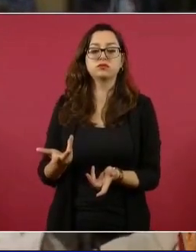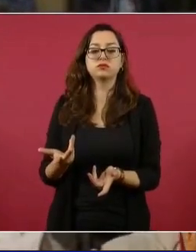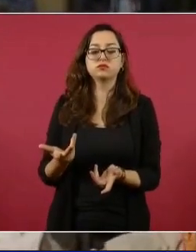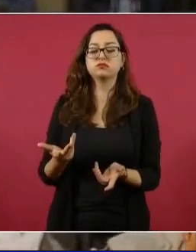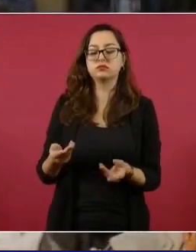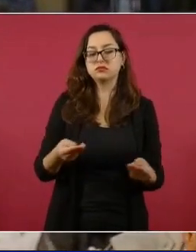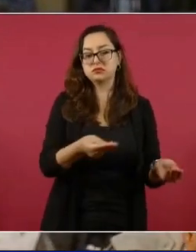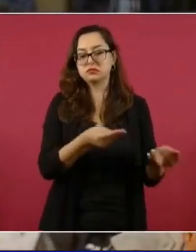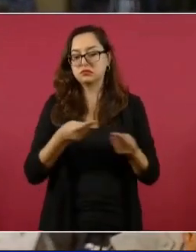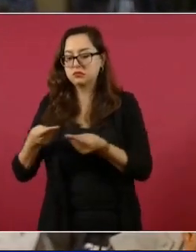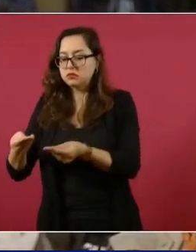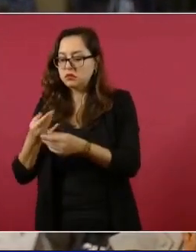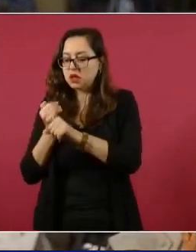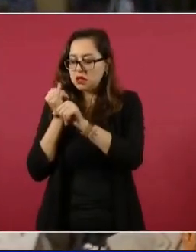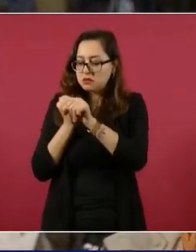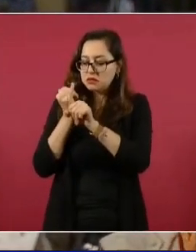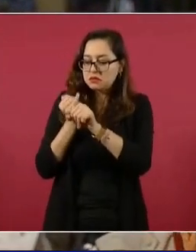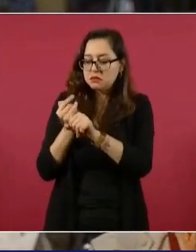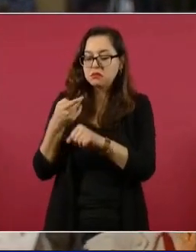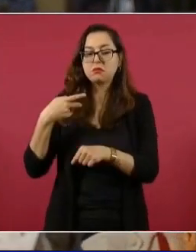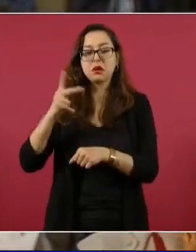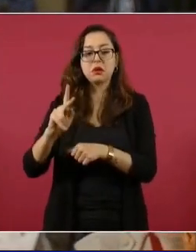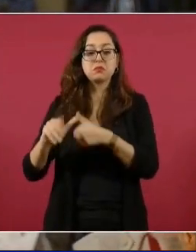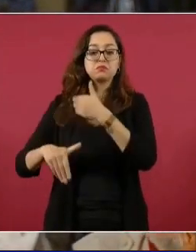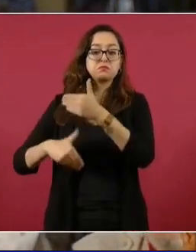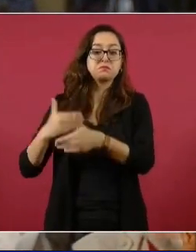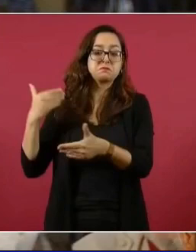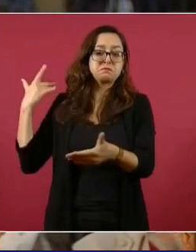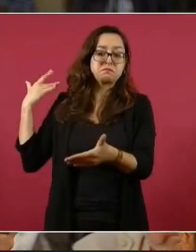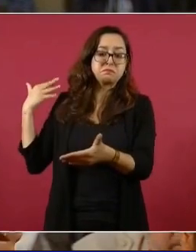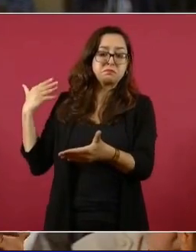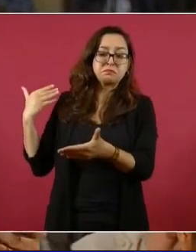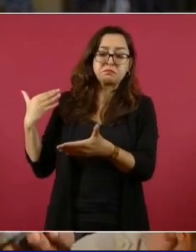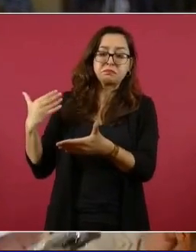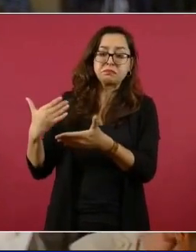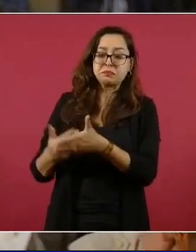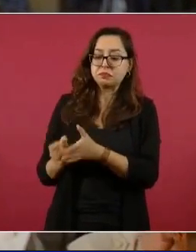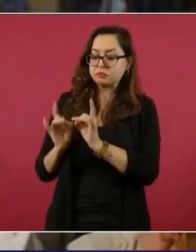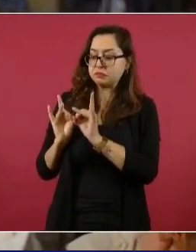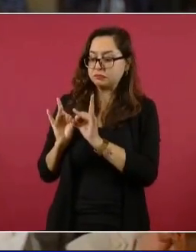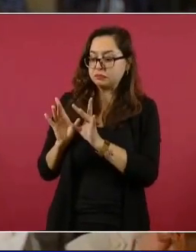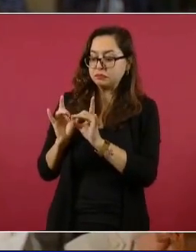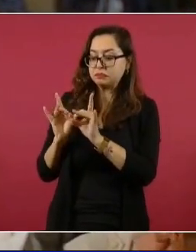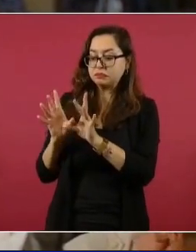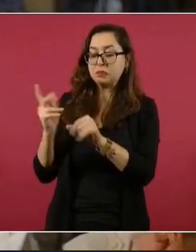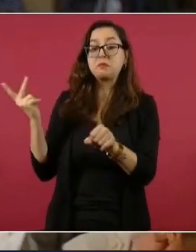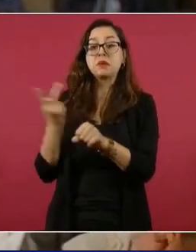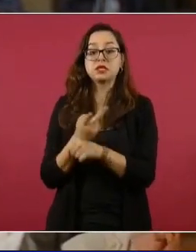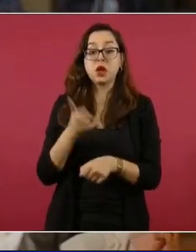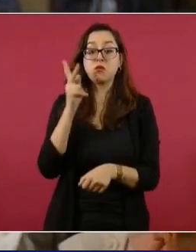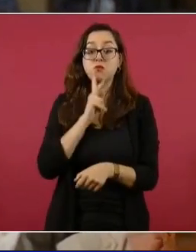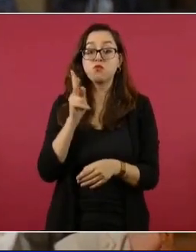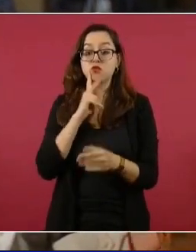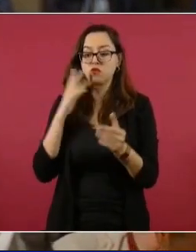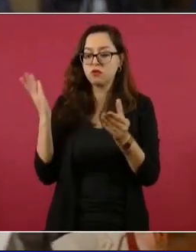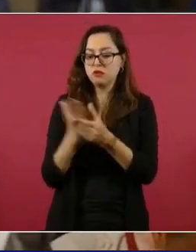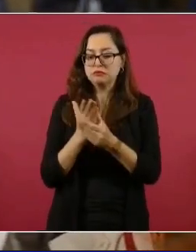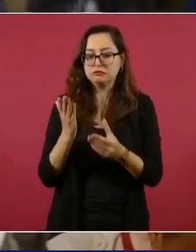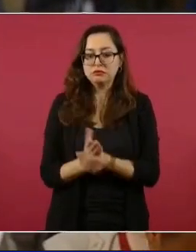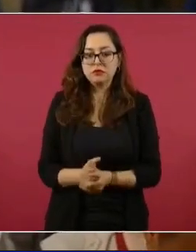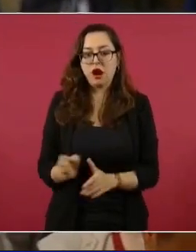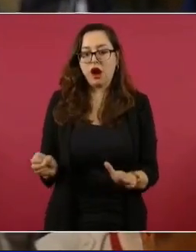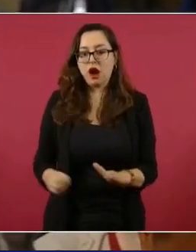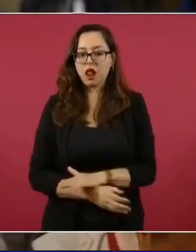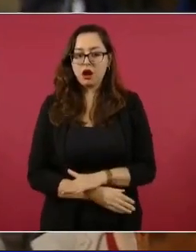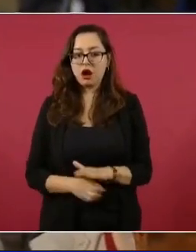Sin embargo, durante todo ese tiempo sucedieron una serie de acontecimientos de destrucciones de evidencias. Fueron borrados